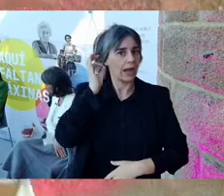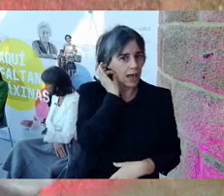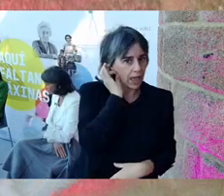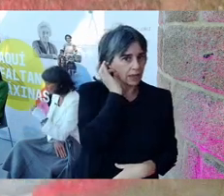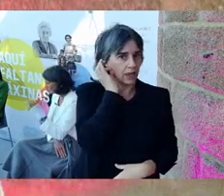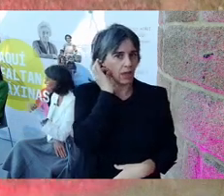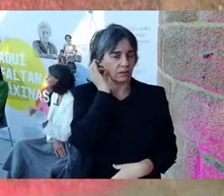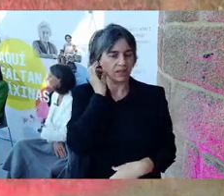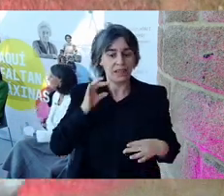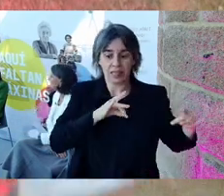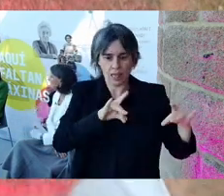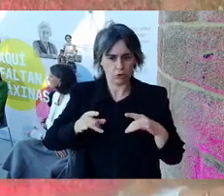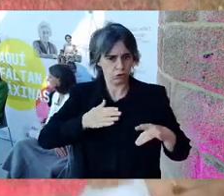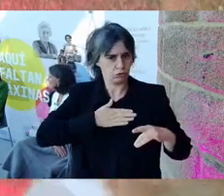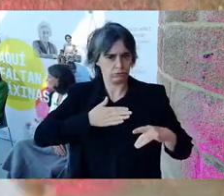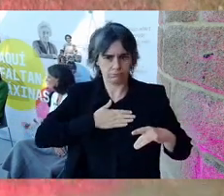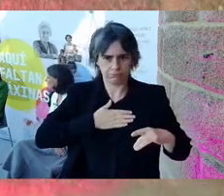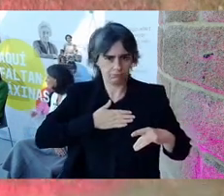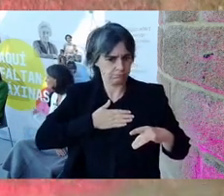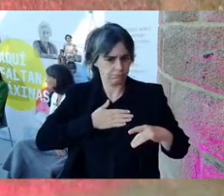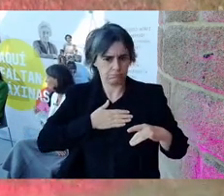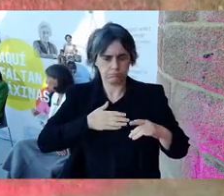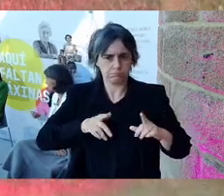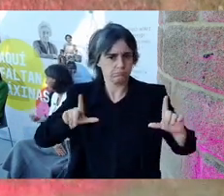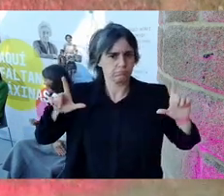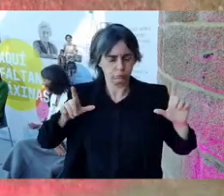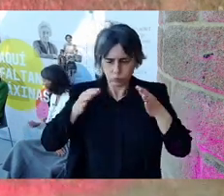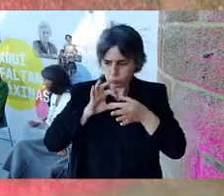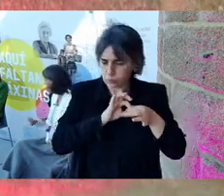ningún territorio, a diferencia de Alfonso, que invade el suyo, etcétera,